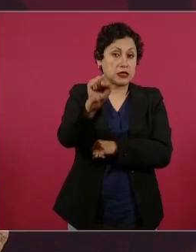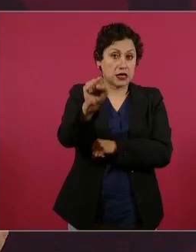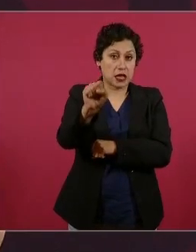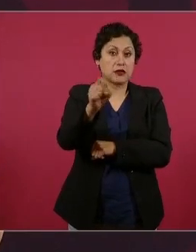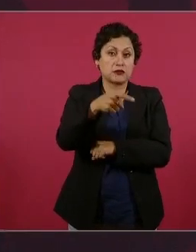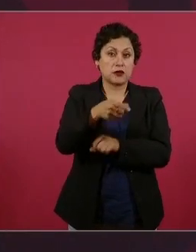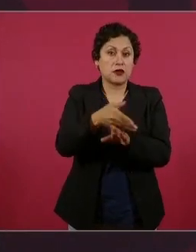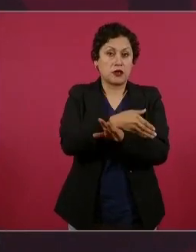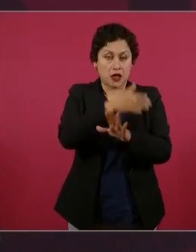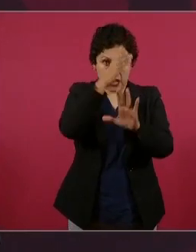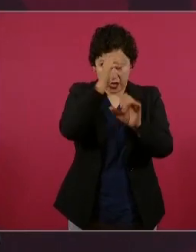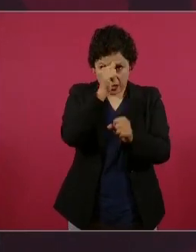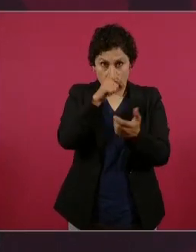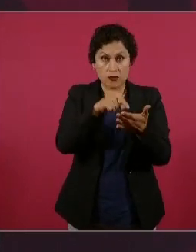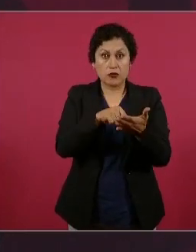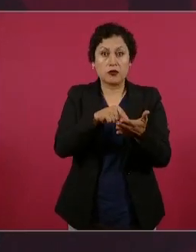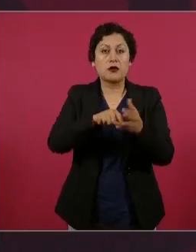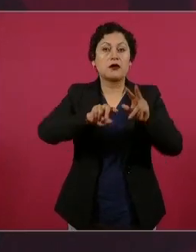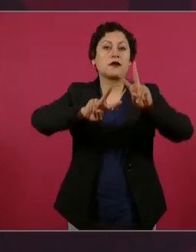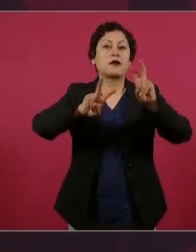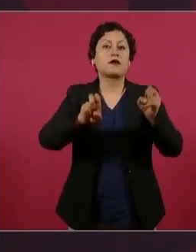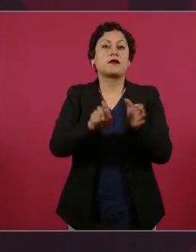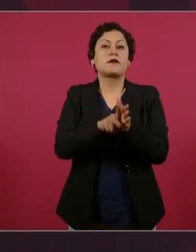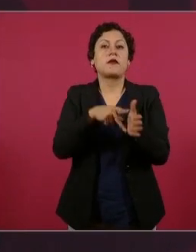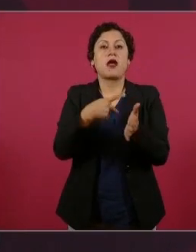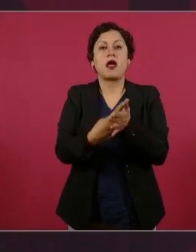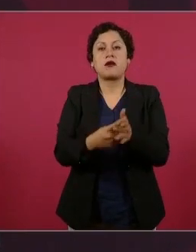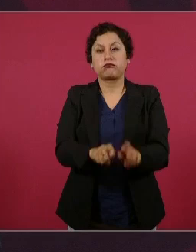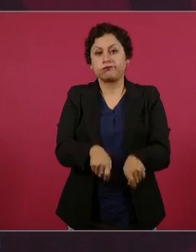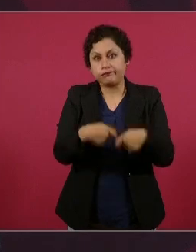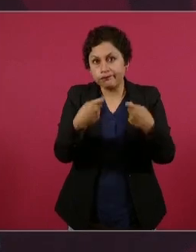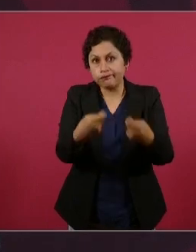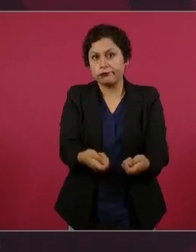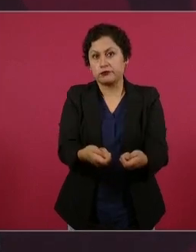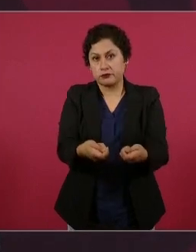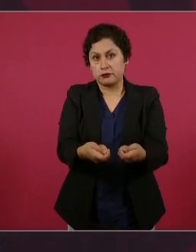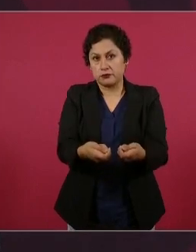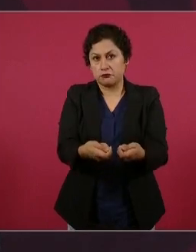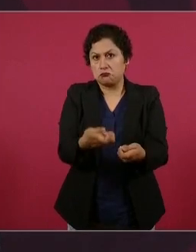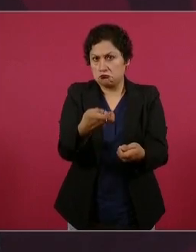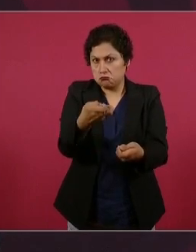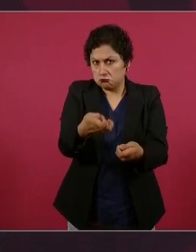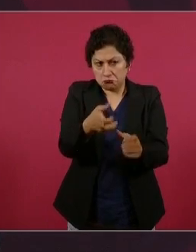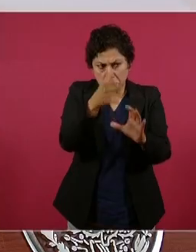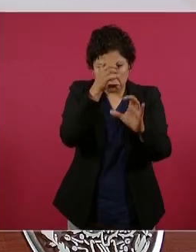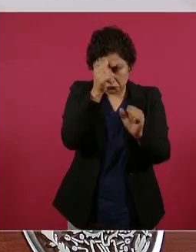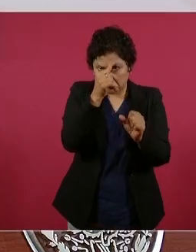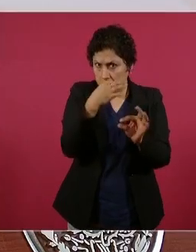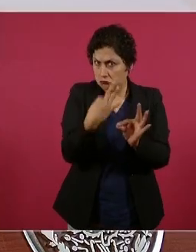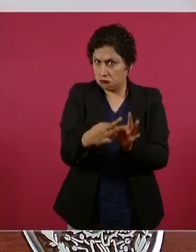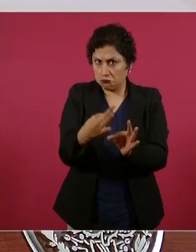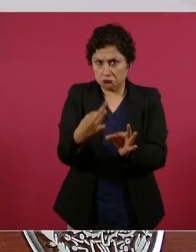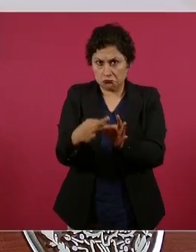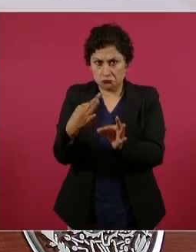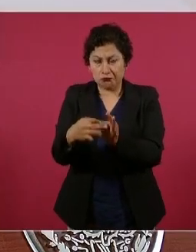que las basificaciones, y esto se ha cumplido,